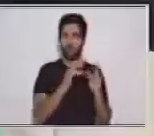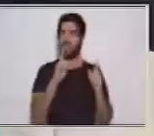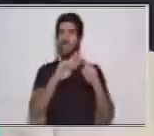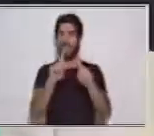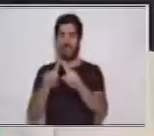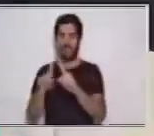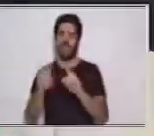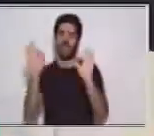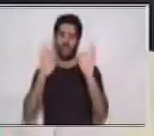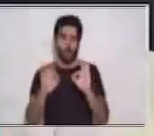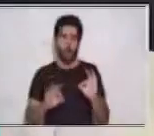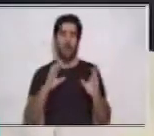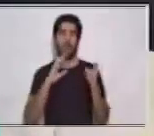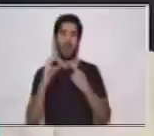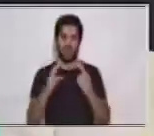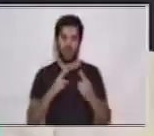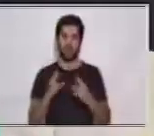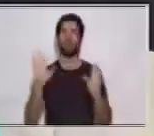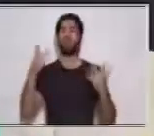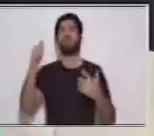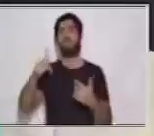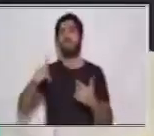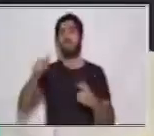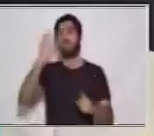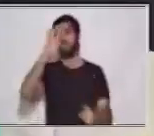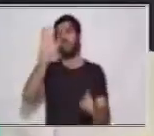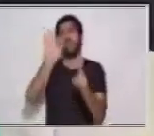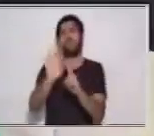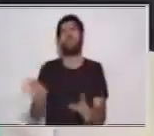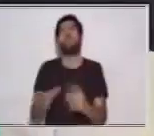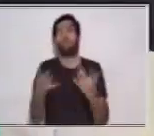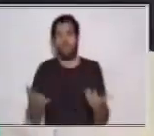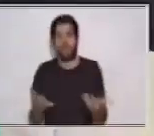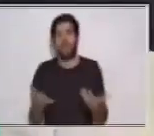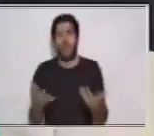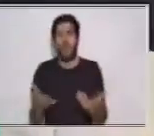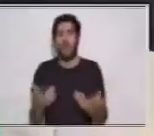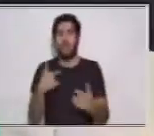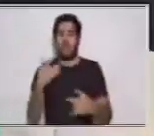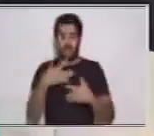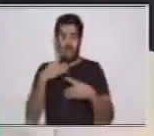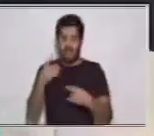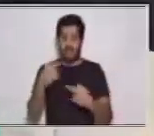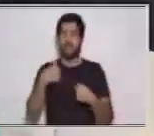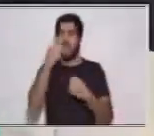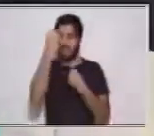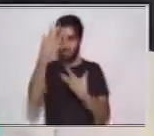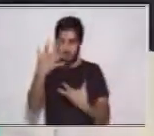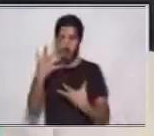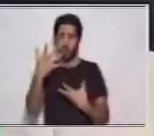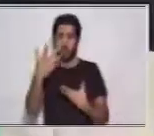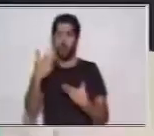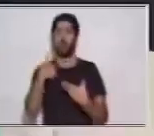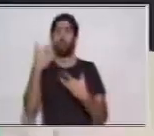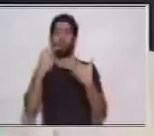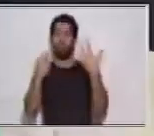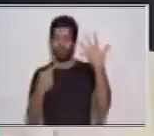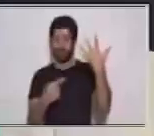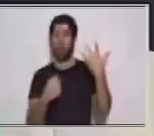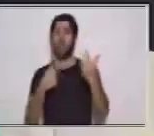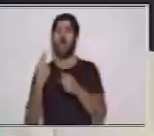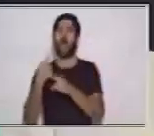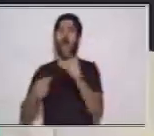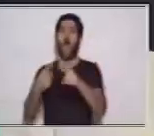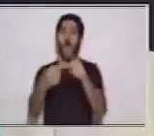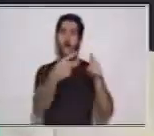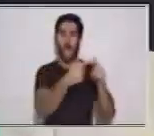de relaciones, con la finalidad de compartir intereses, información, etc. De